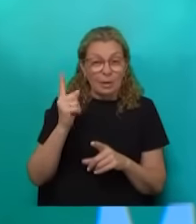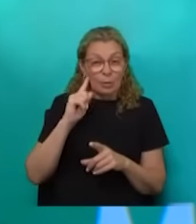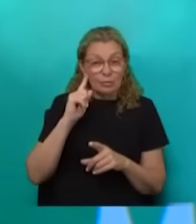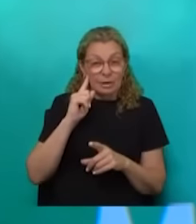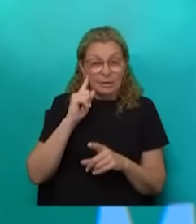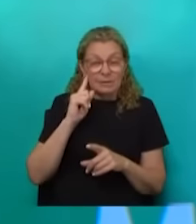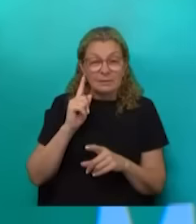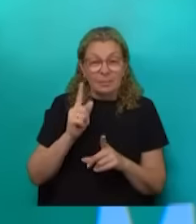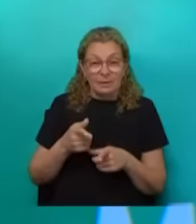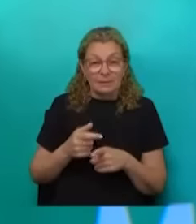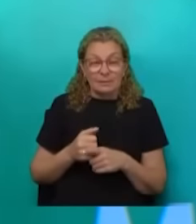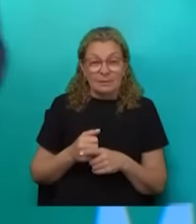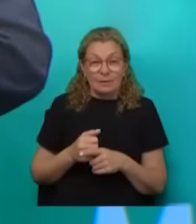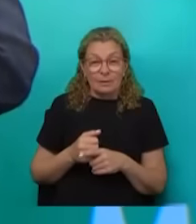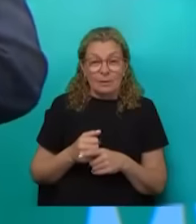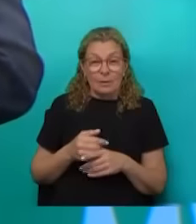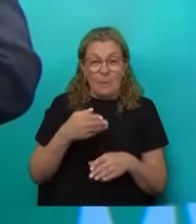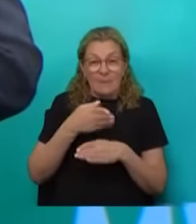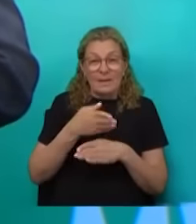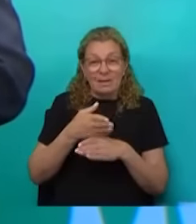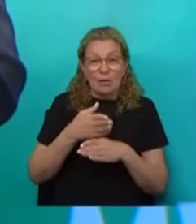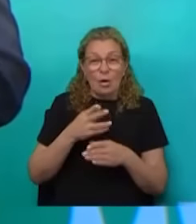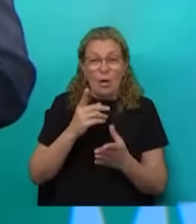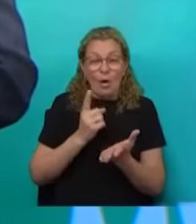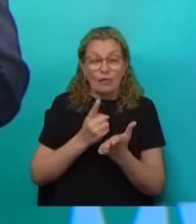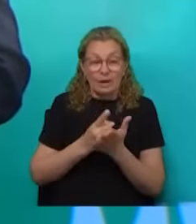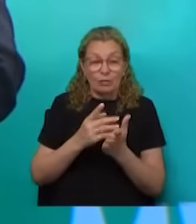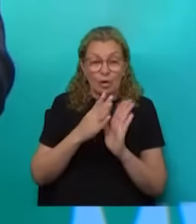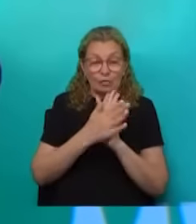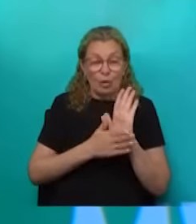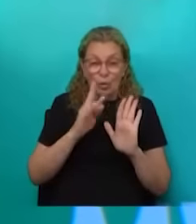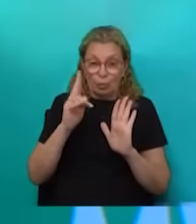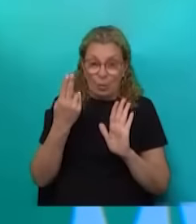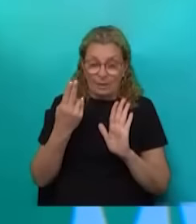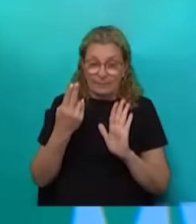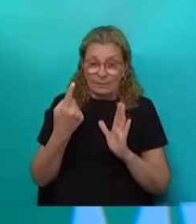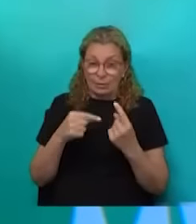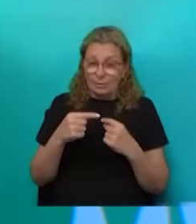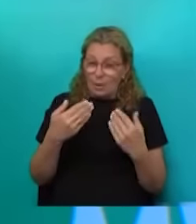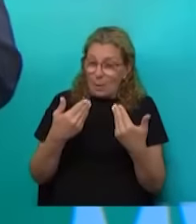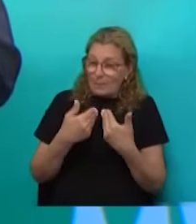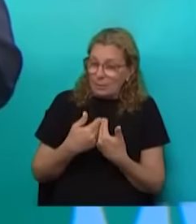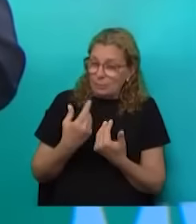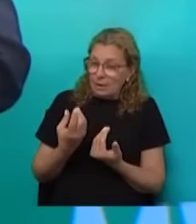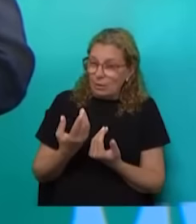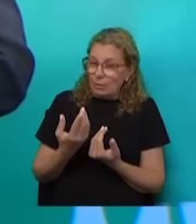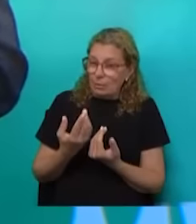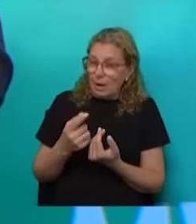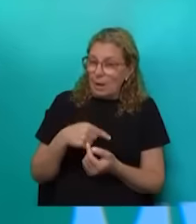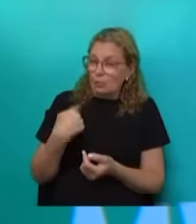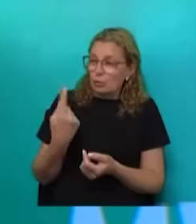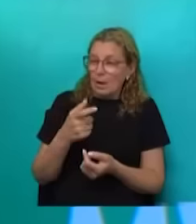deberá escuchar Es decir los medios están obligados a emitirlo en todo el país entonces me hago algunas preguntas con respecto a las audiencias